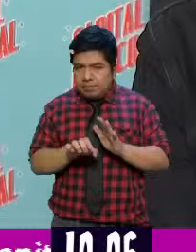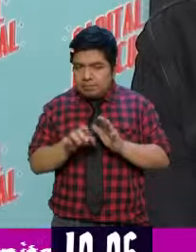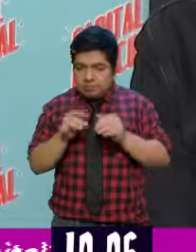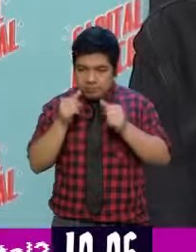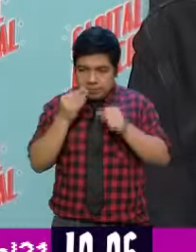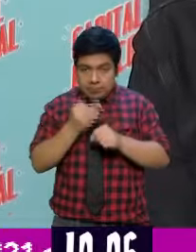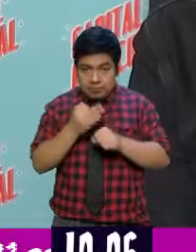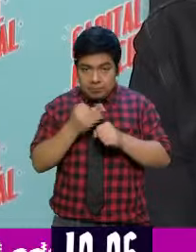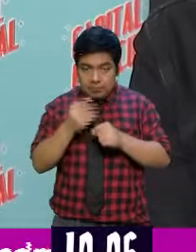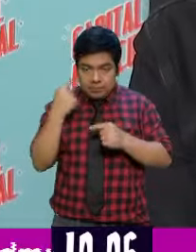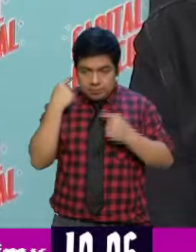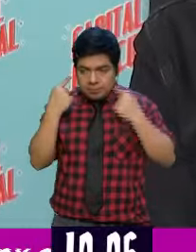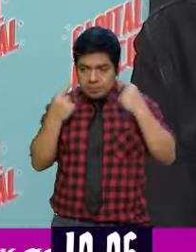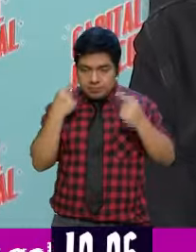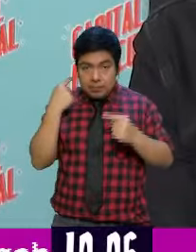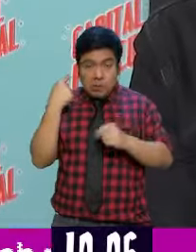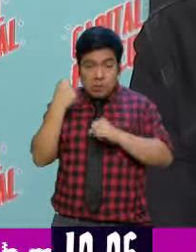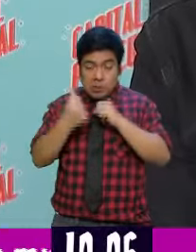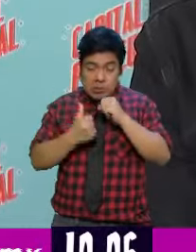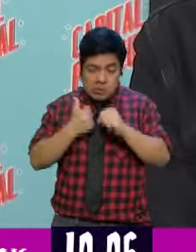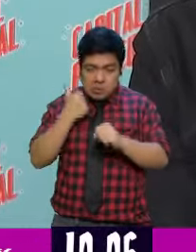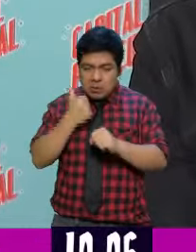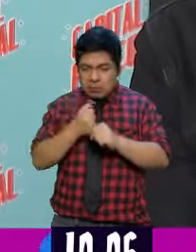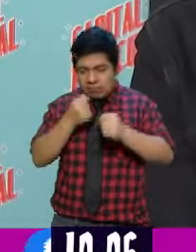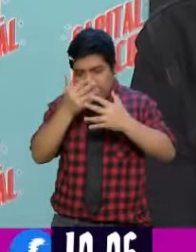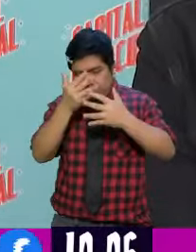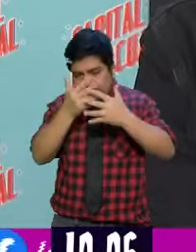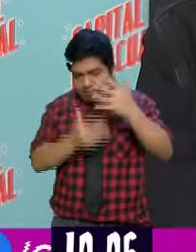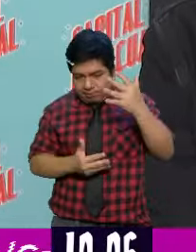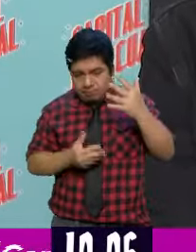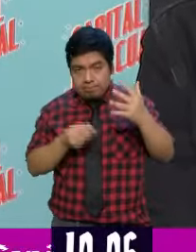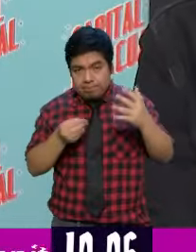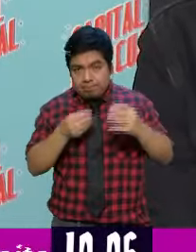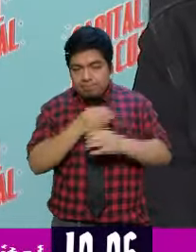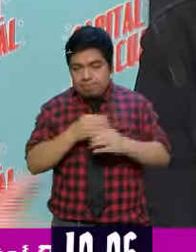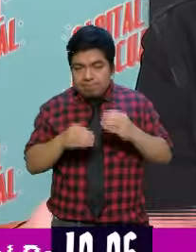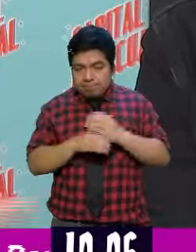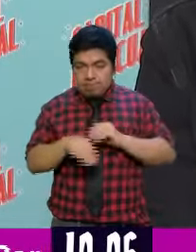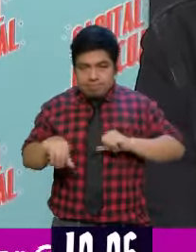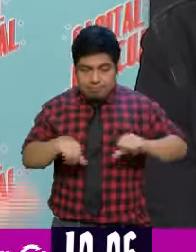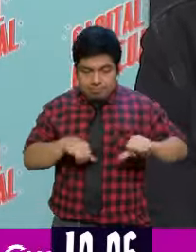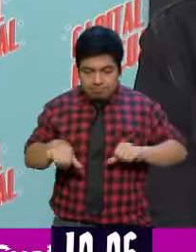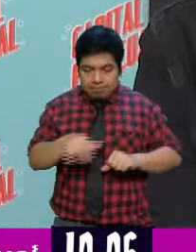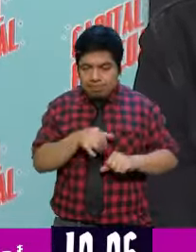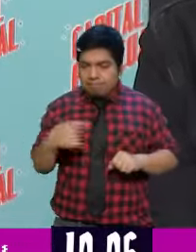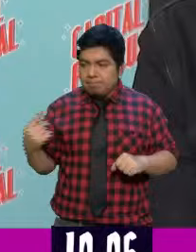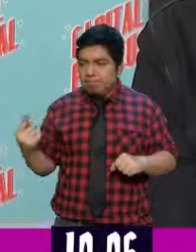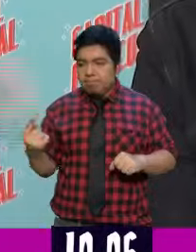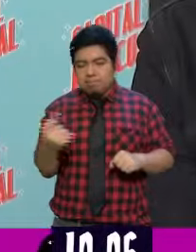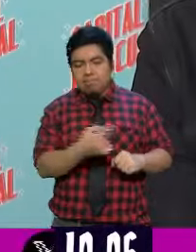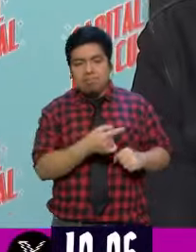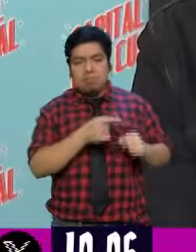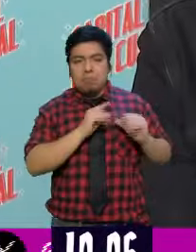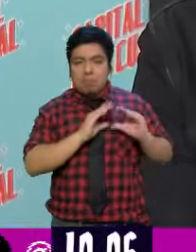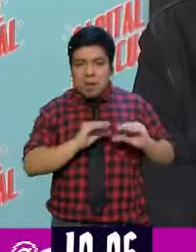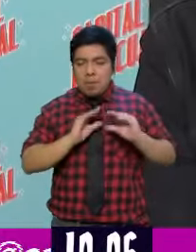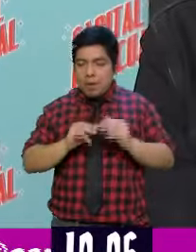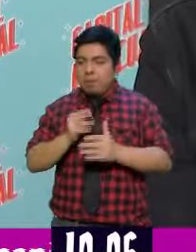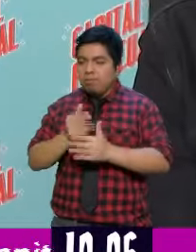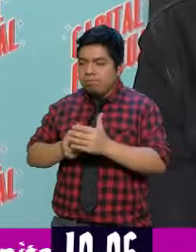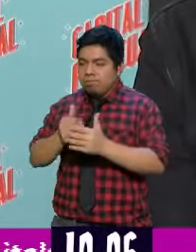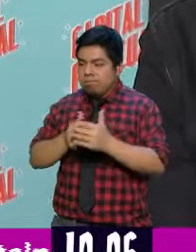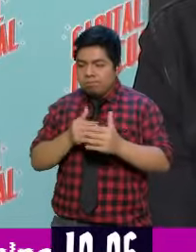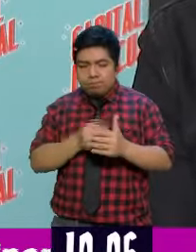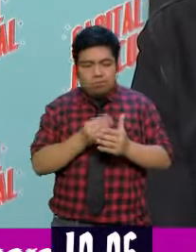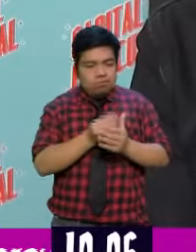ahorita, tenemos todo el año lleno de un calendario nutrido y varios de nosotros están dando pláticas y la idea es incorporar